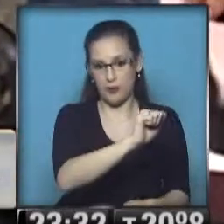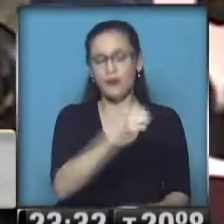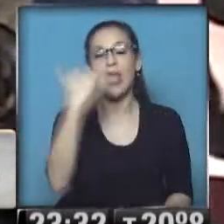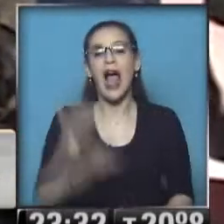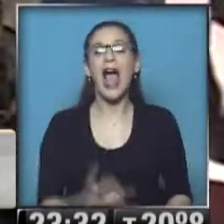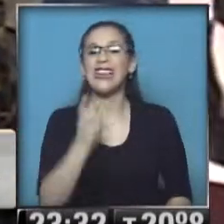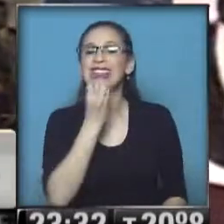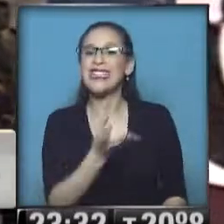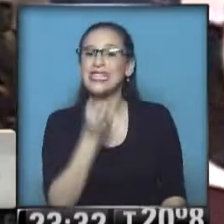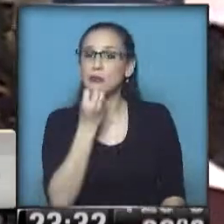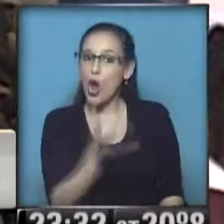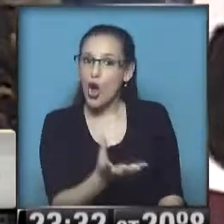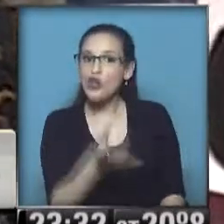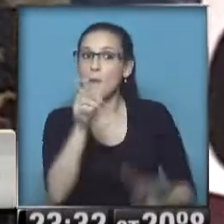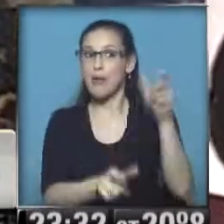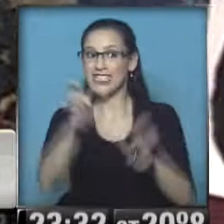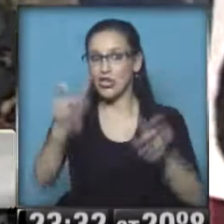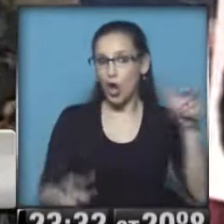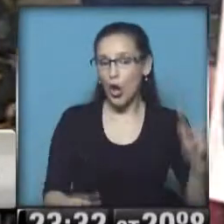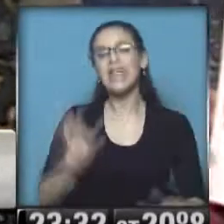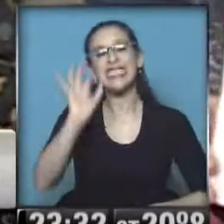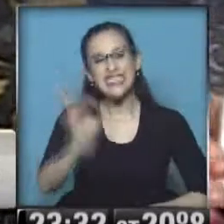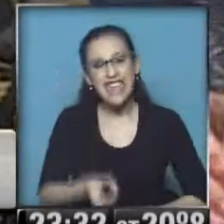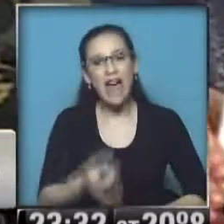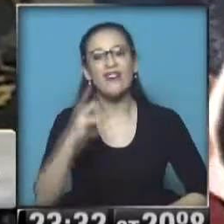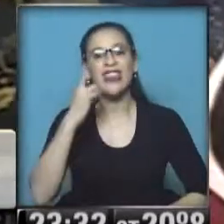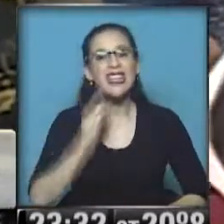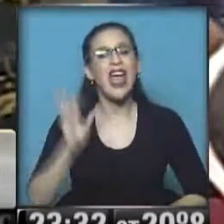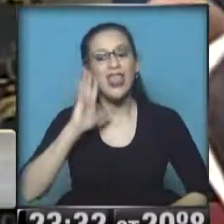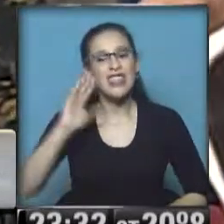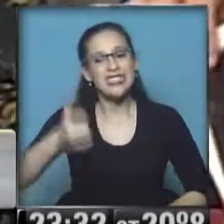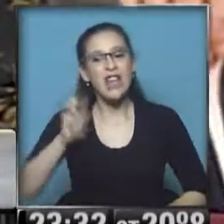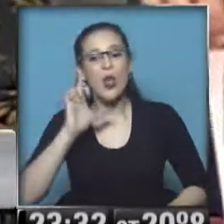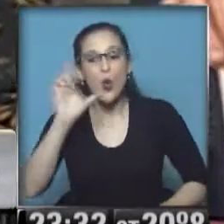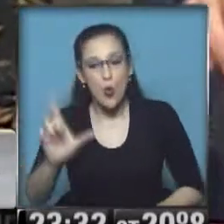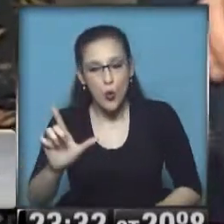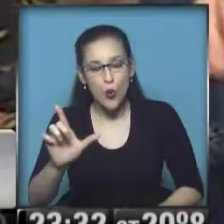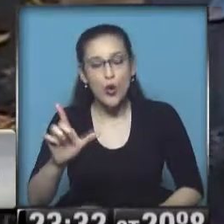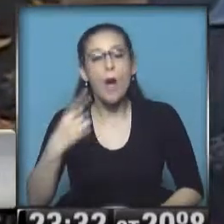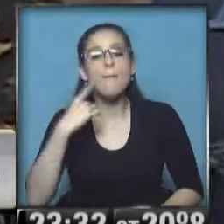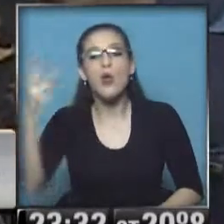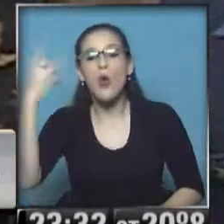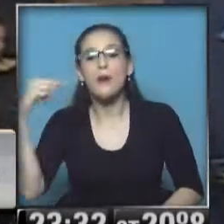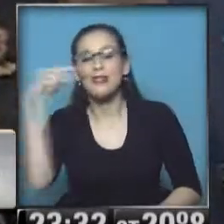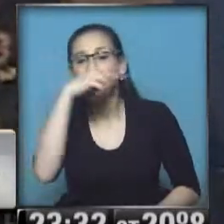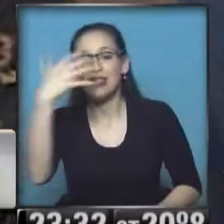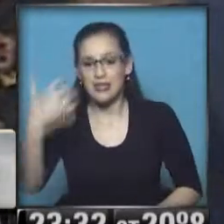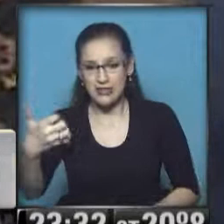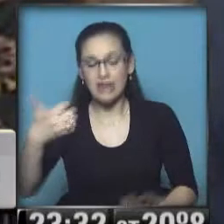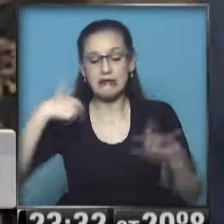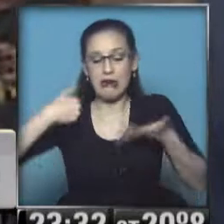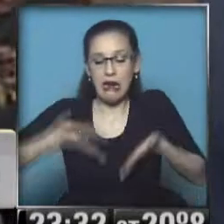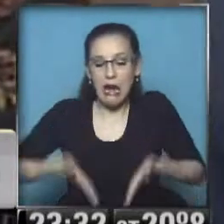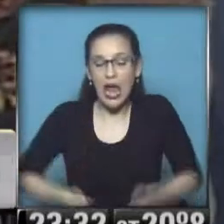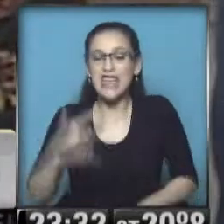que el 16 de junio de 1975 dio a luz durante su cautiverio en la comisaría Quinta